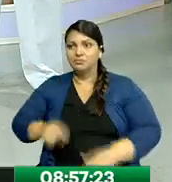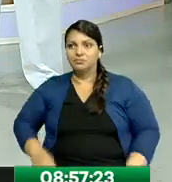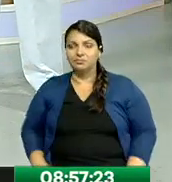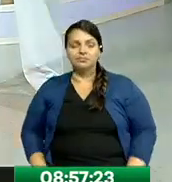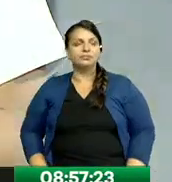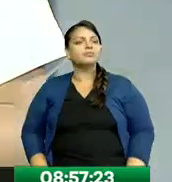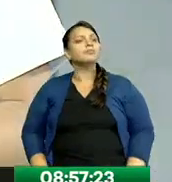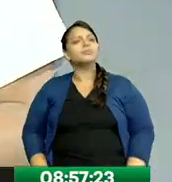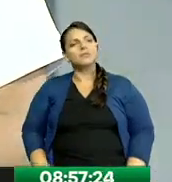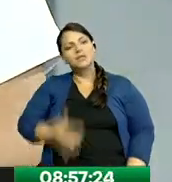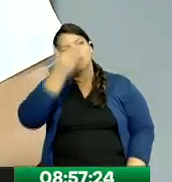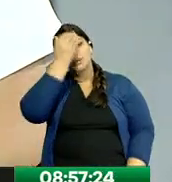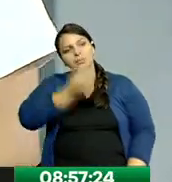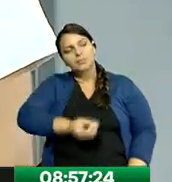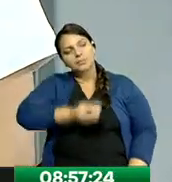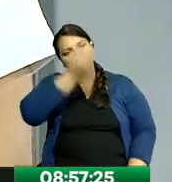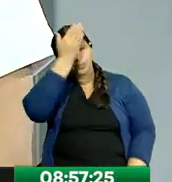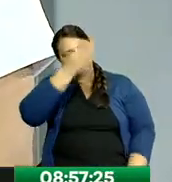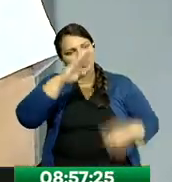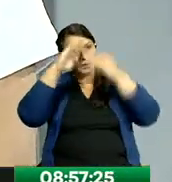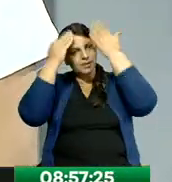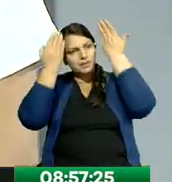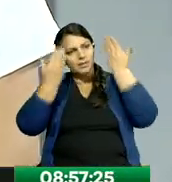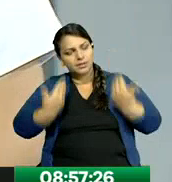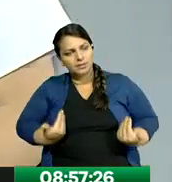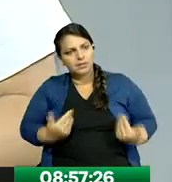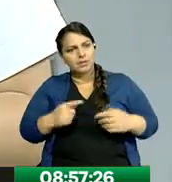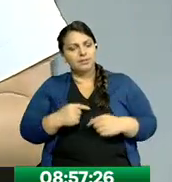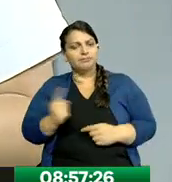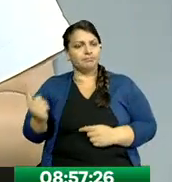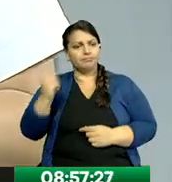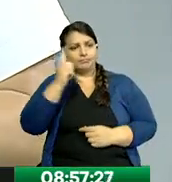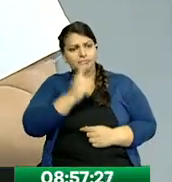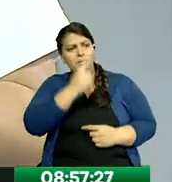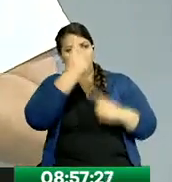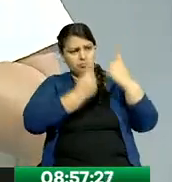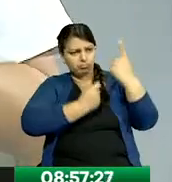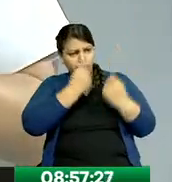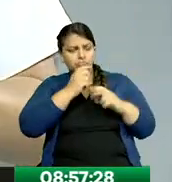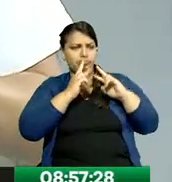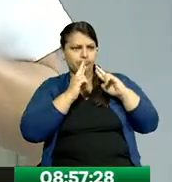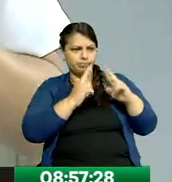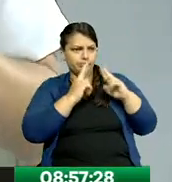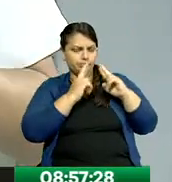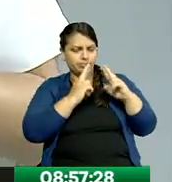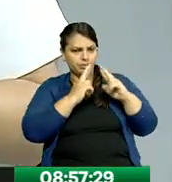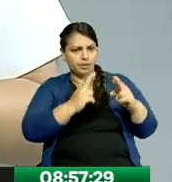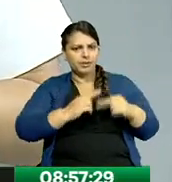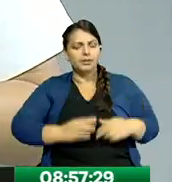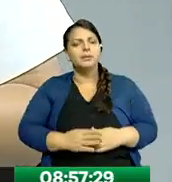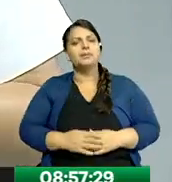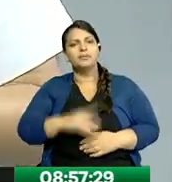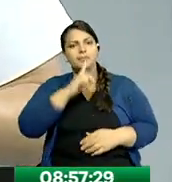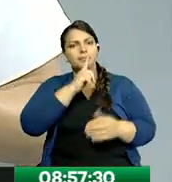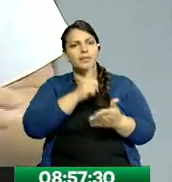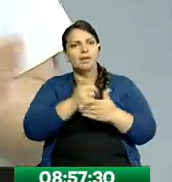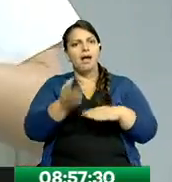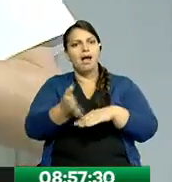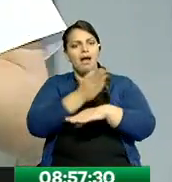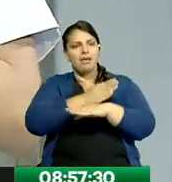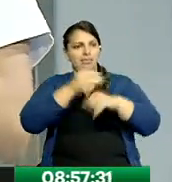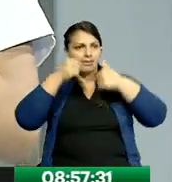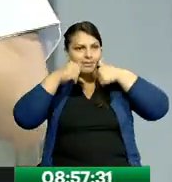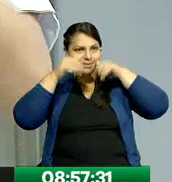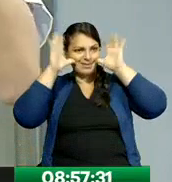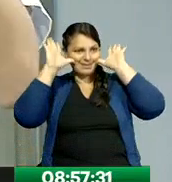parte del instituto para solventar cualquier duda e inquietud que tengan al respecto, ¿no? Efectivamente, durante el feriado de Navidad hubo un aguaje, ¿verdad? Y junto